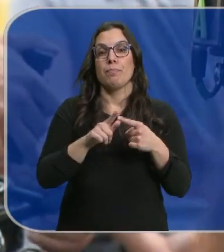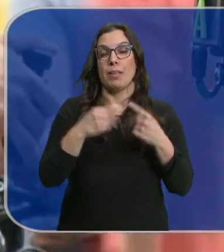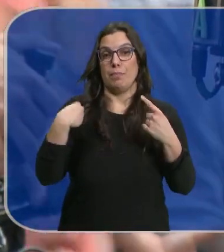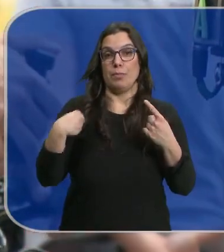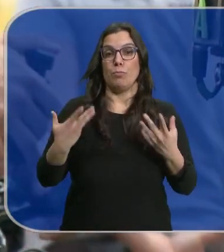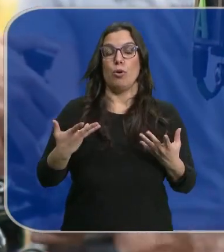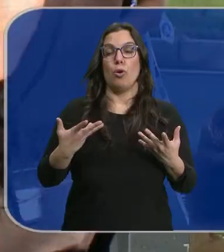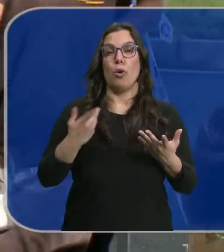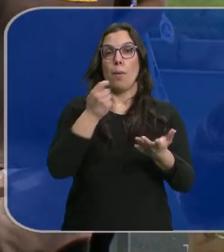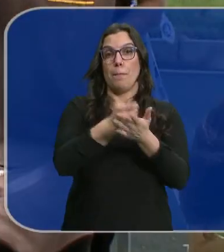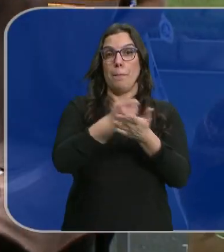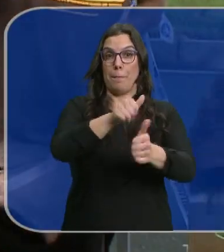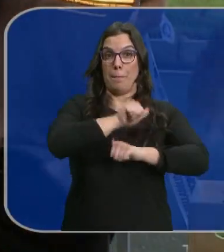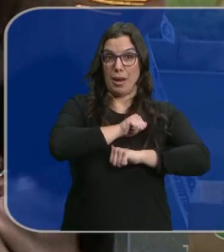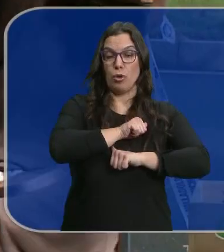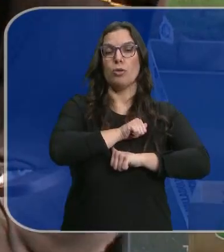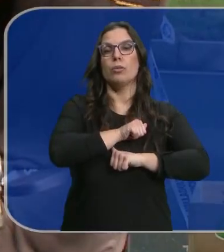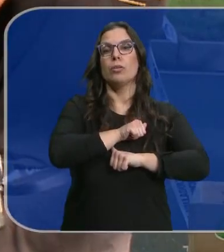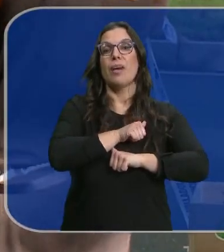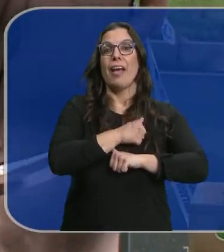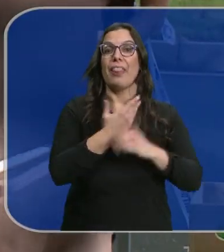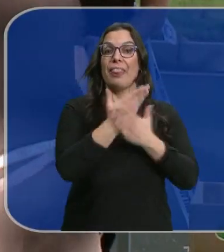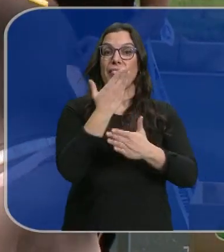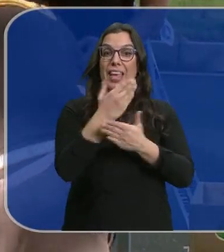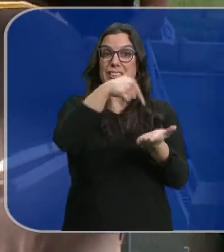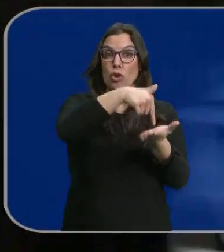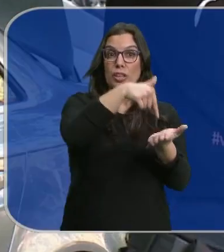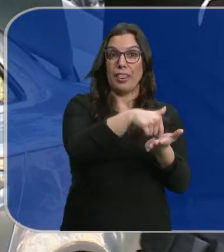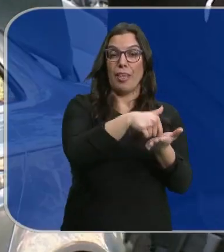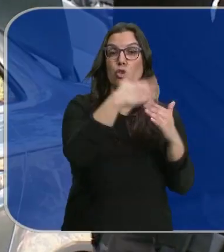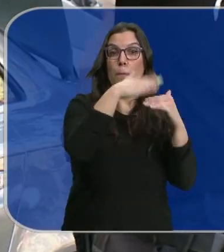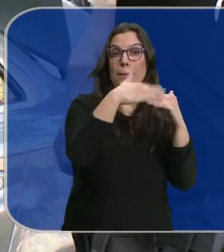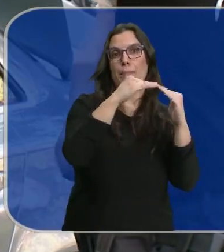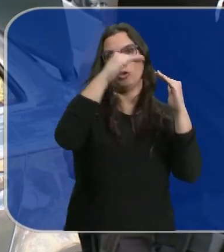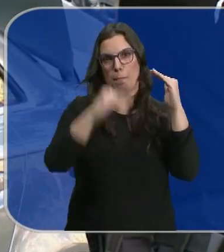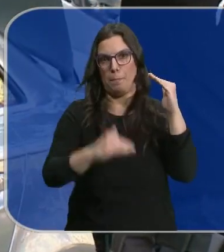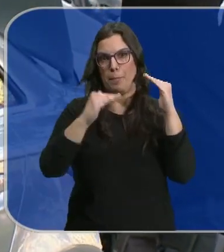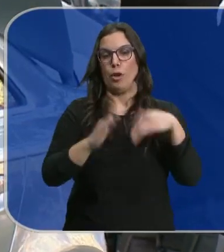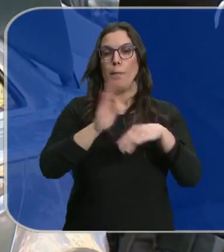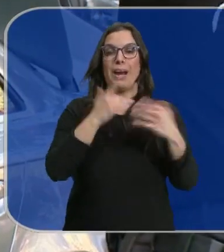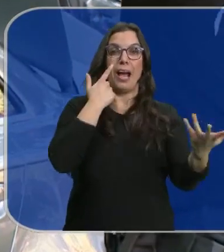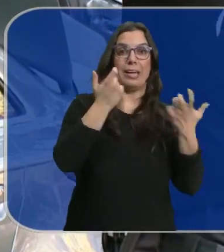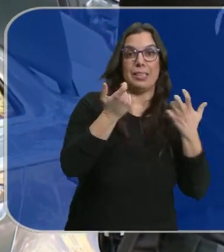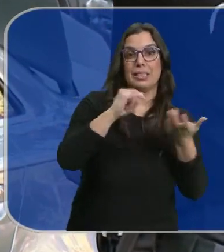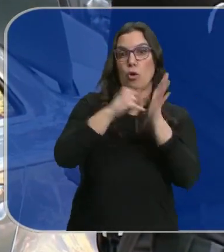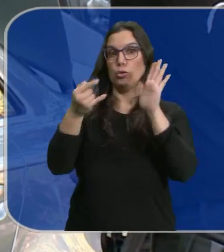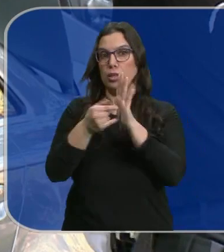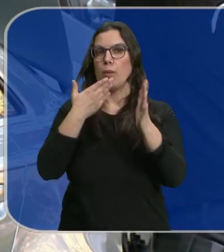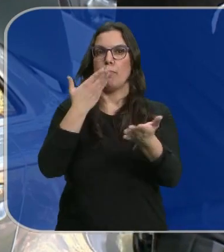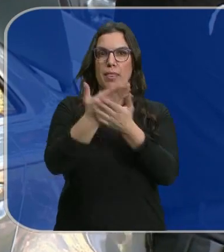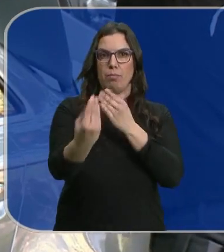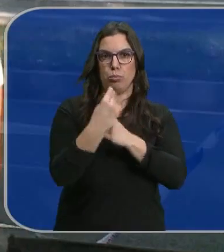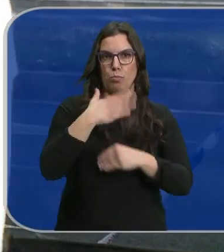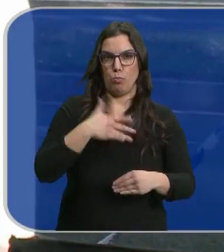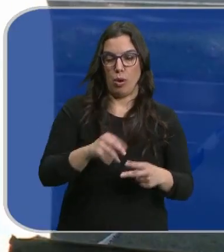Una es la prestación por desempleo, que rebaja a la mitad los días necesarios cotizados para que artistas y técnicos puedan acceder al subsidio,